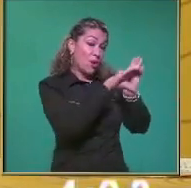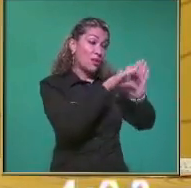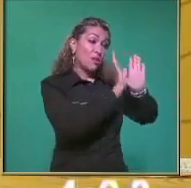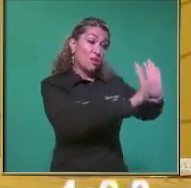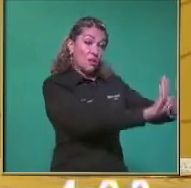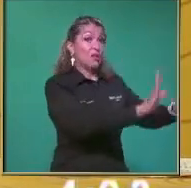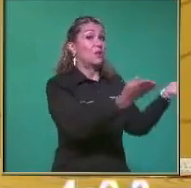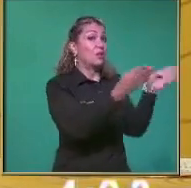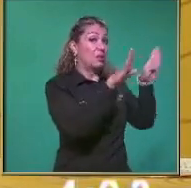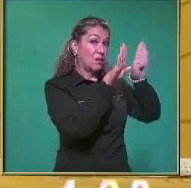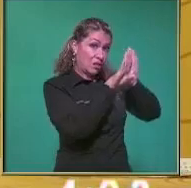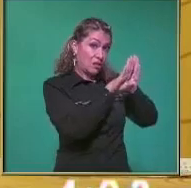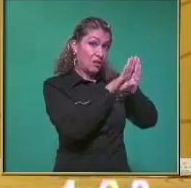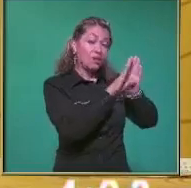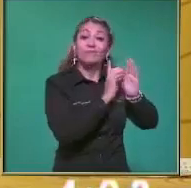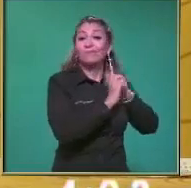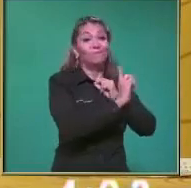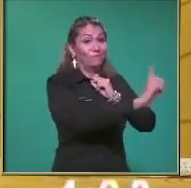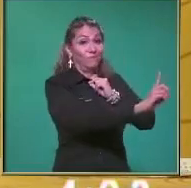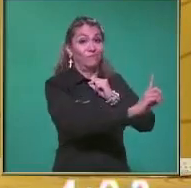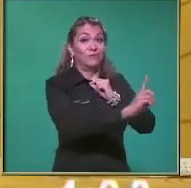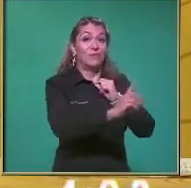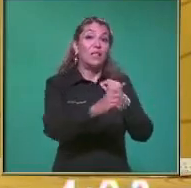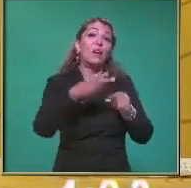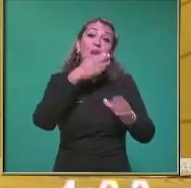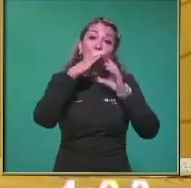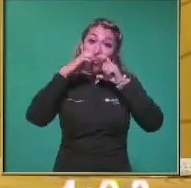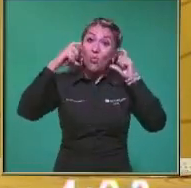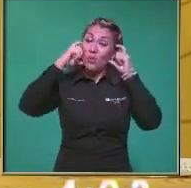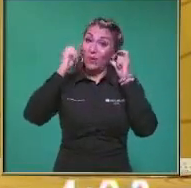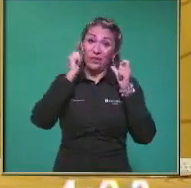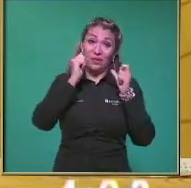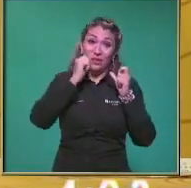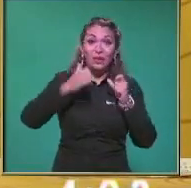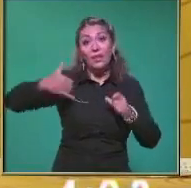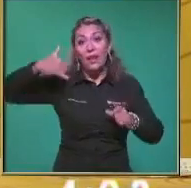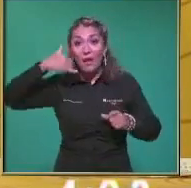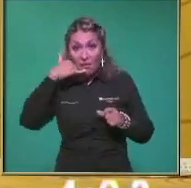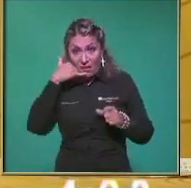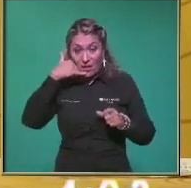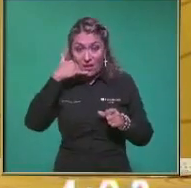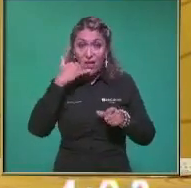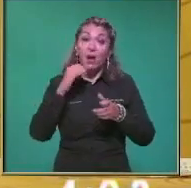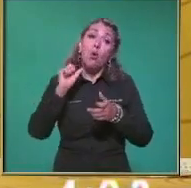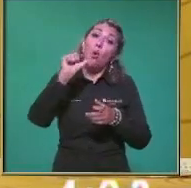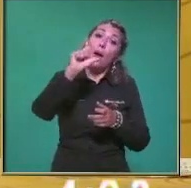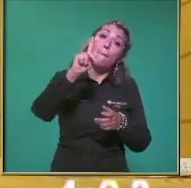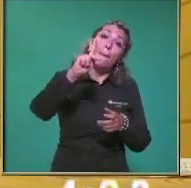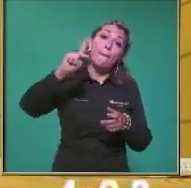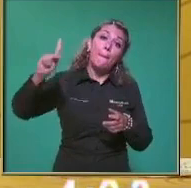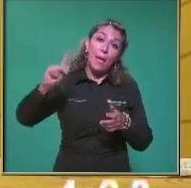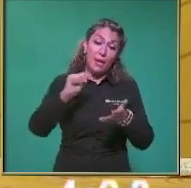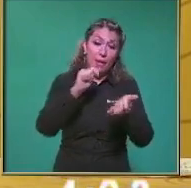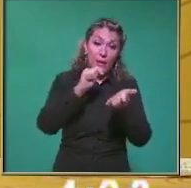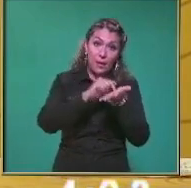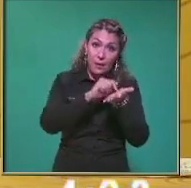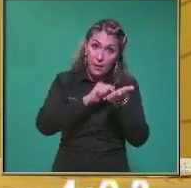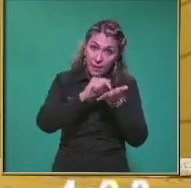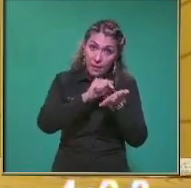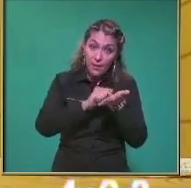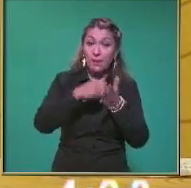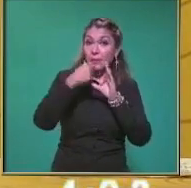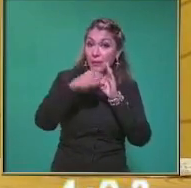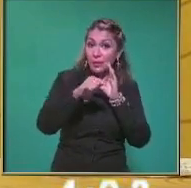y llamar al... Hay una aplicación en la cual pueden checar esos datos